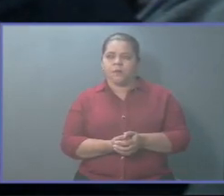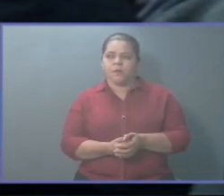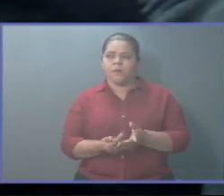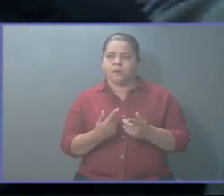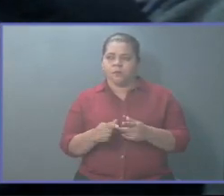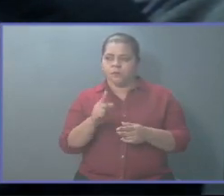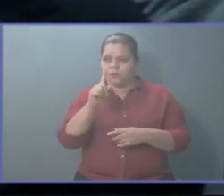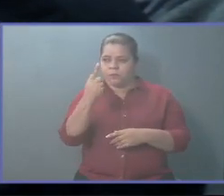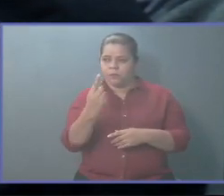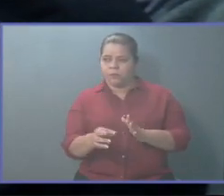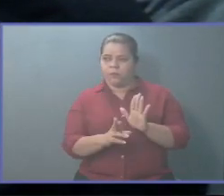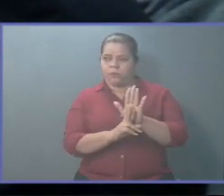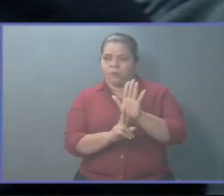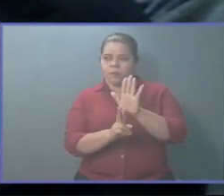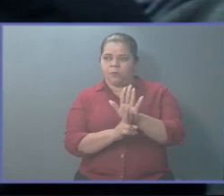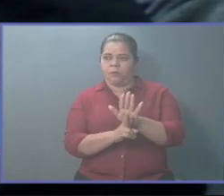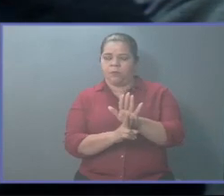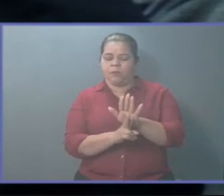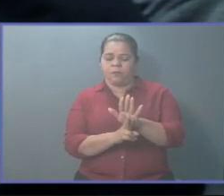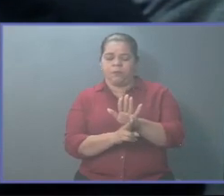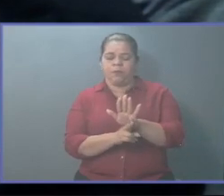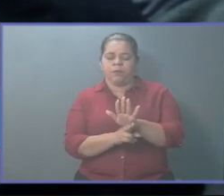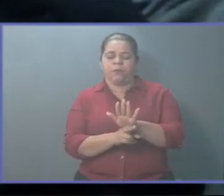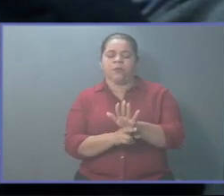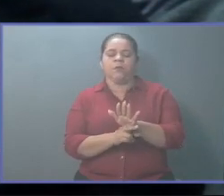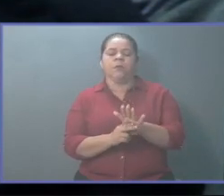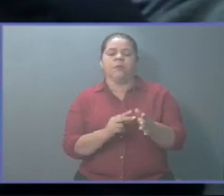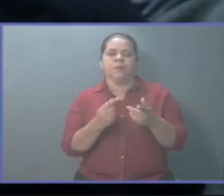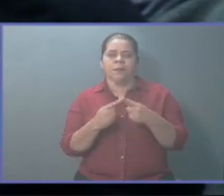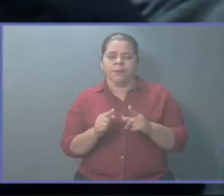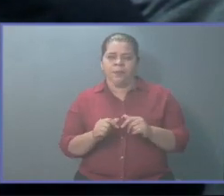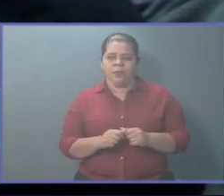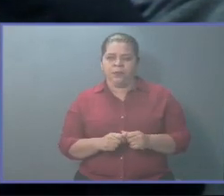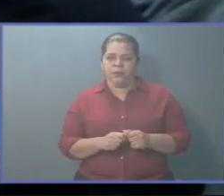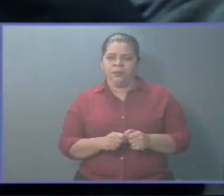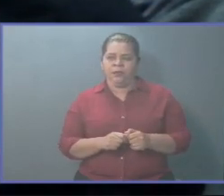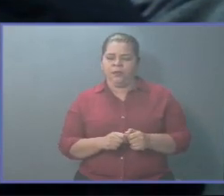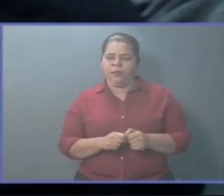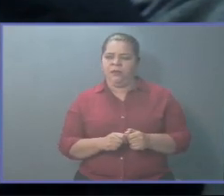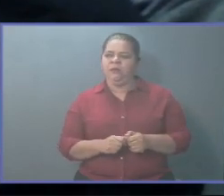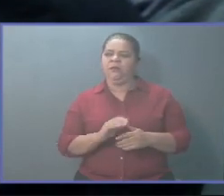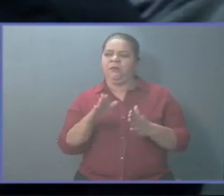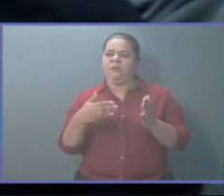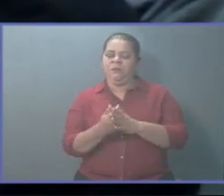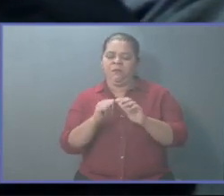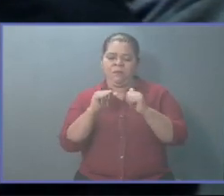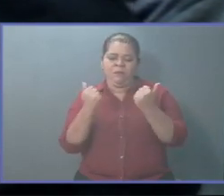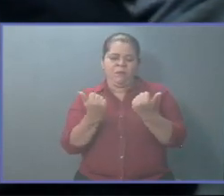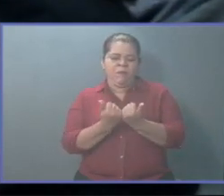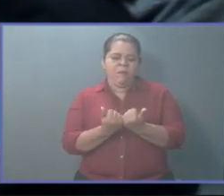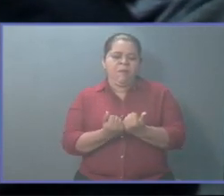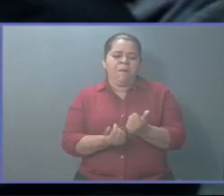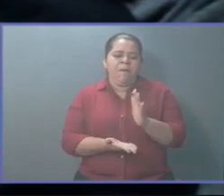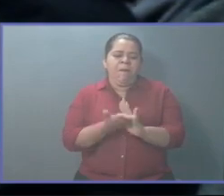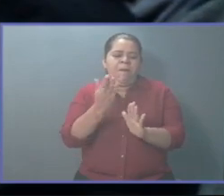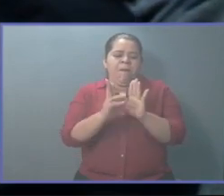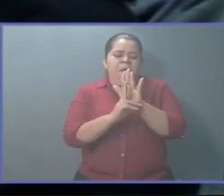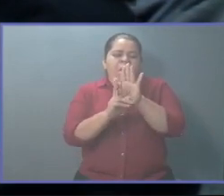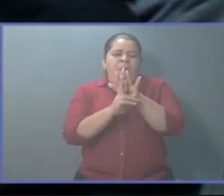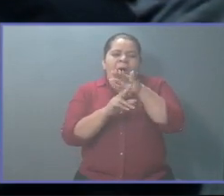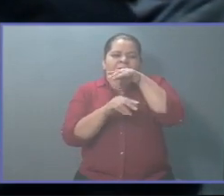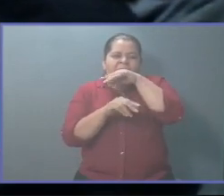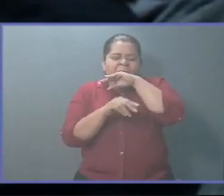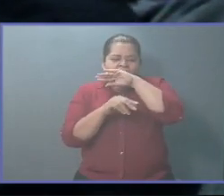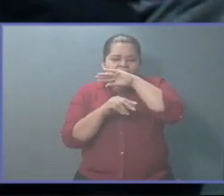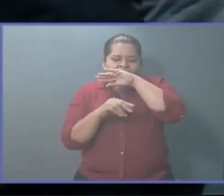un delegado, ¿verdad? Delegada de las asociaciones gremiales más representativas de